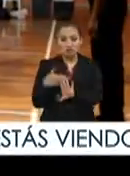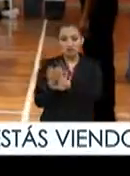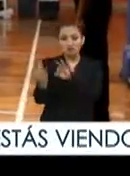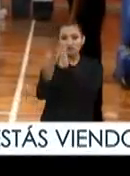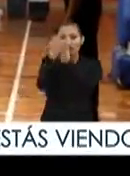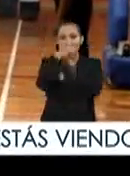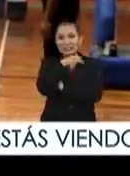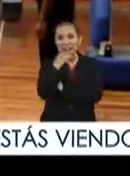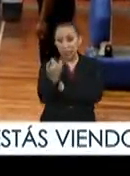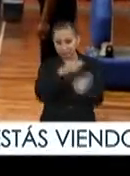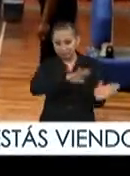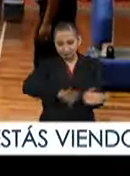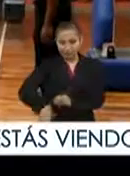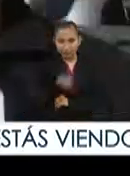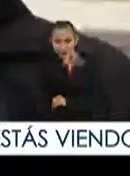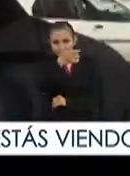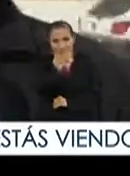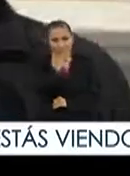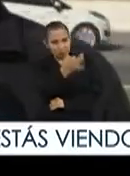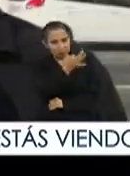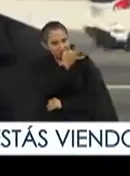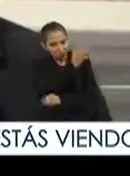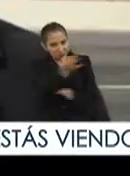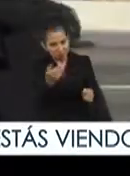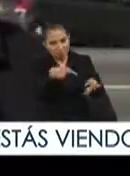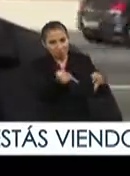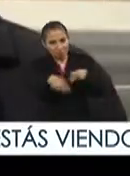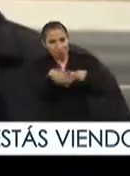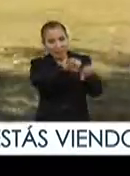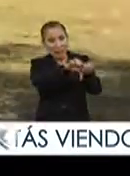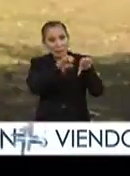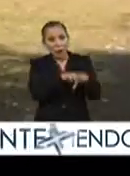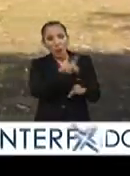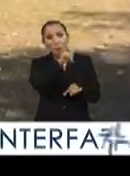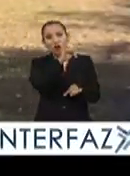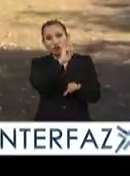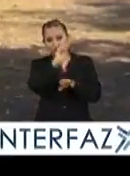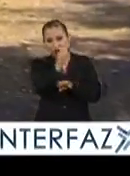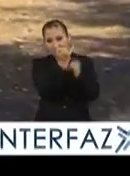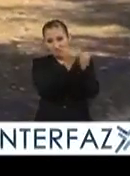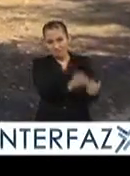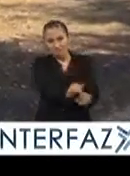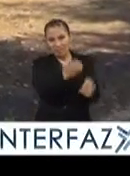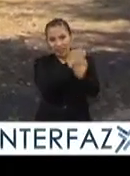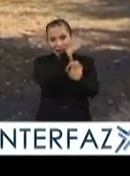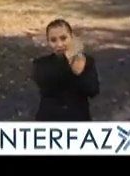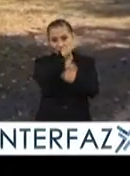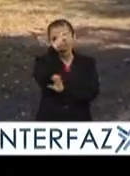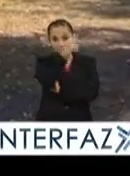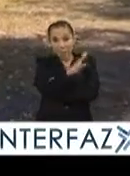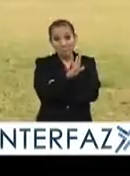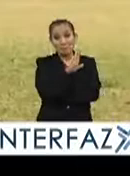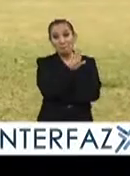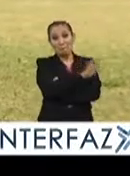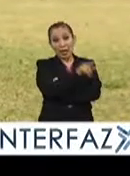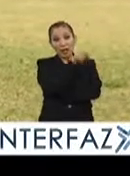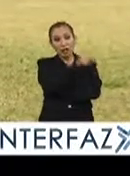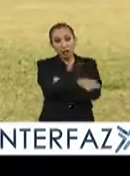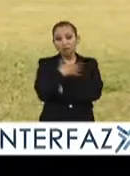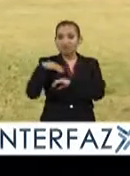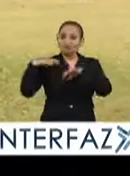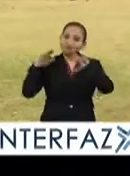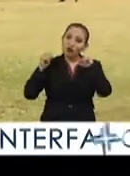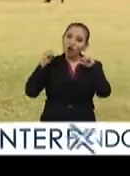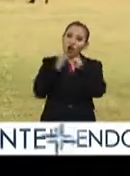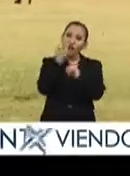de Chile. Por otro lado, también hubo buenas noticias en el fútbol porque el equipo de Potros de la Universidad Autónoma del Estado de México se